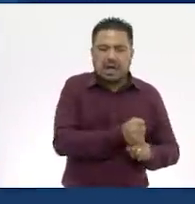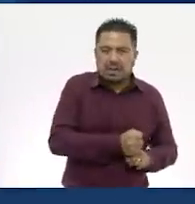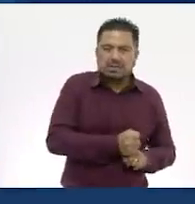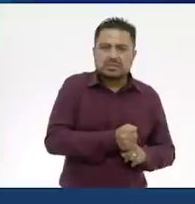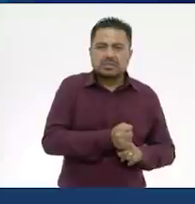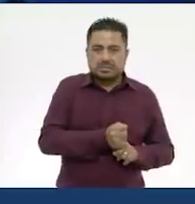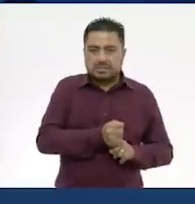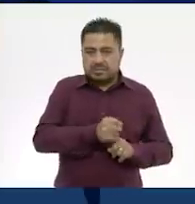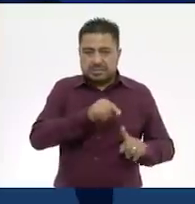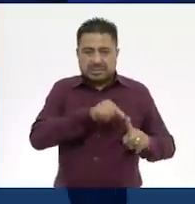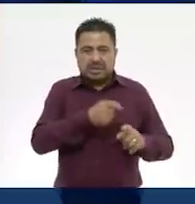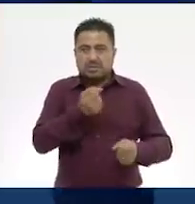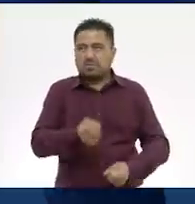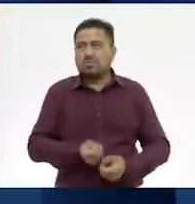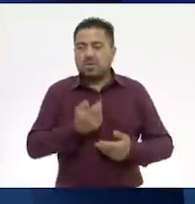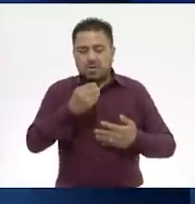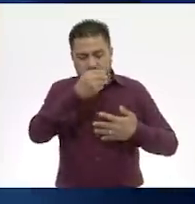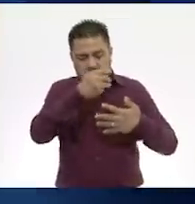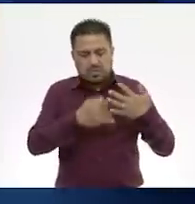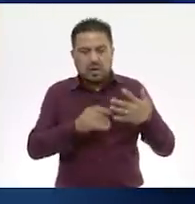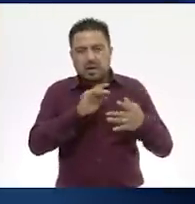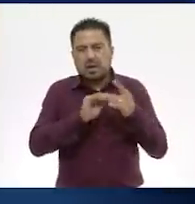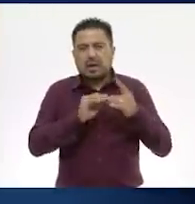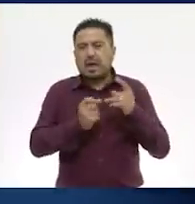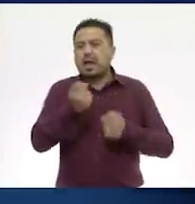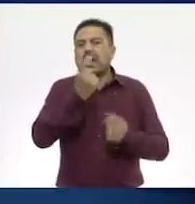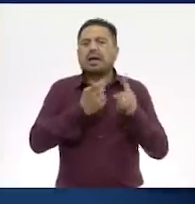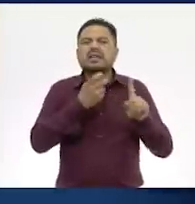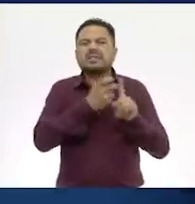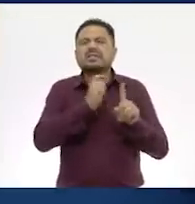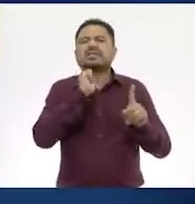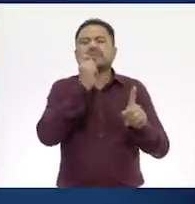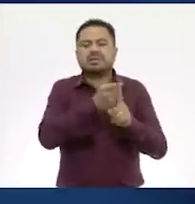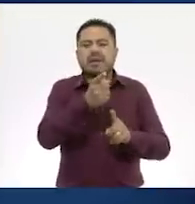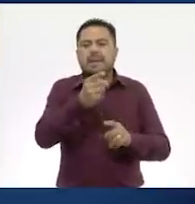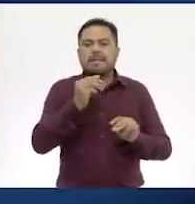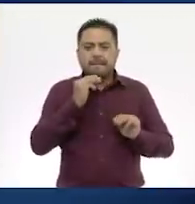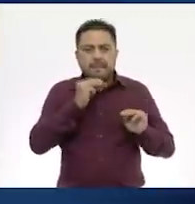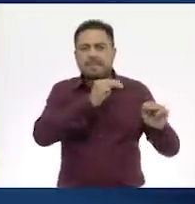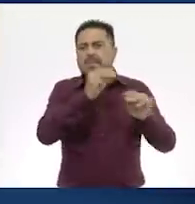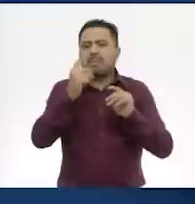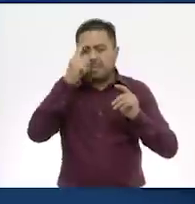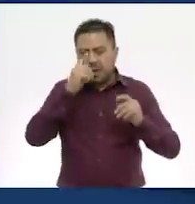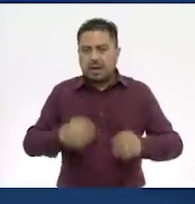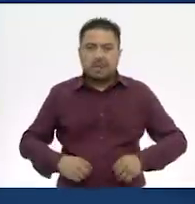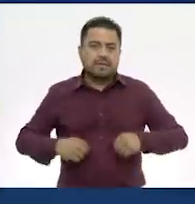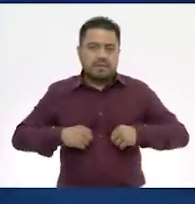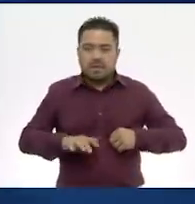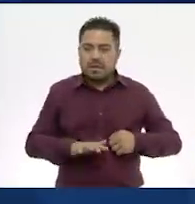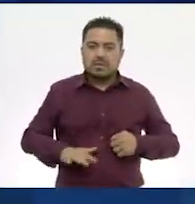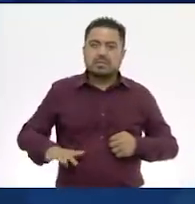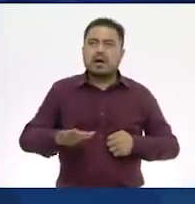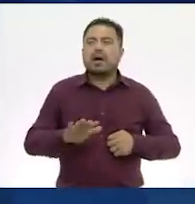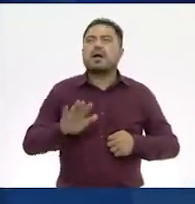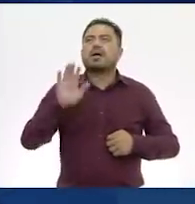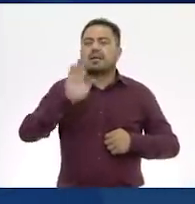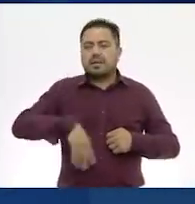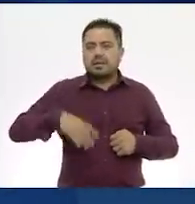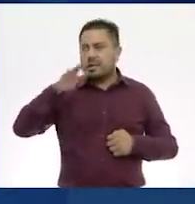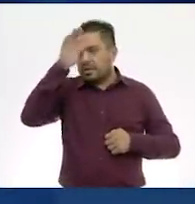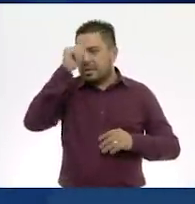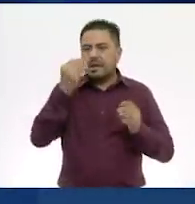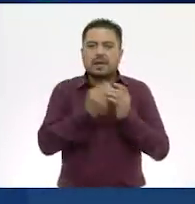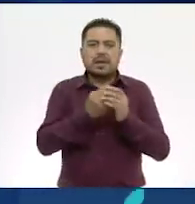Los refranes tienen ciertas características y algunas de ellas son que dejan un mensaje para la vida. Recuerdo que en